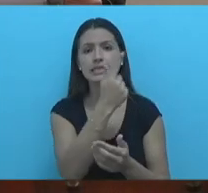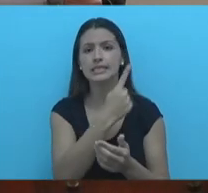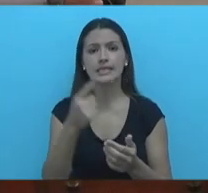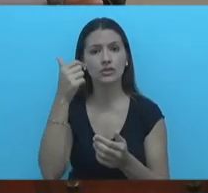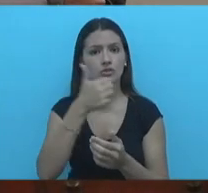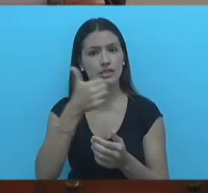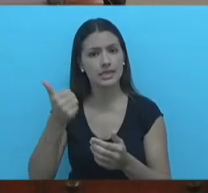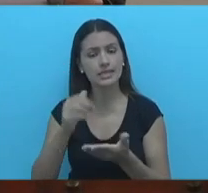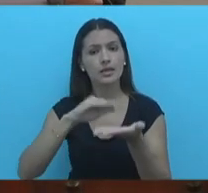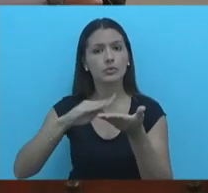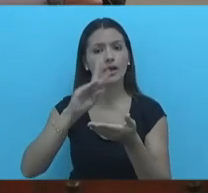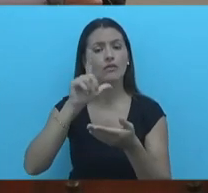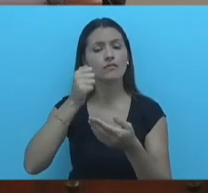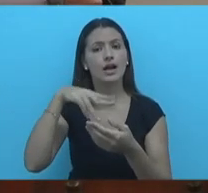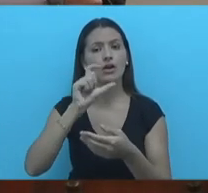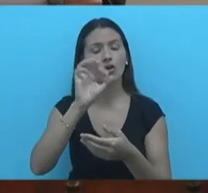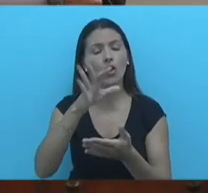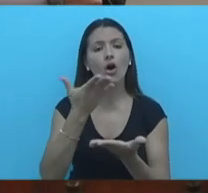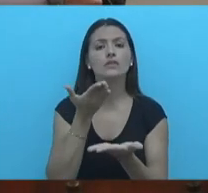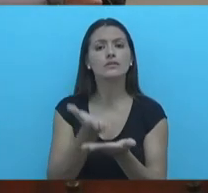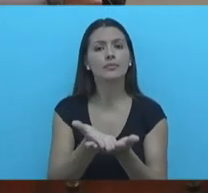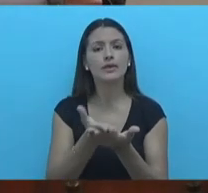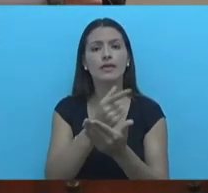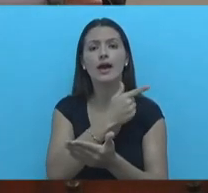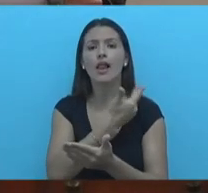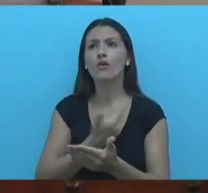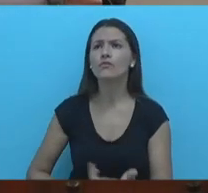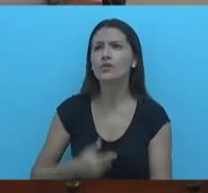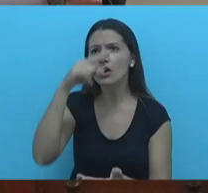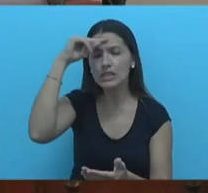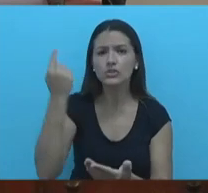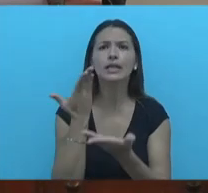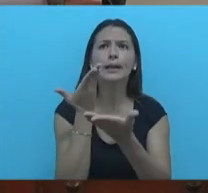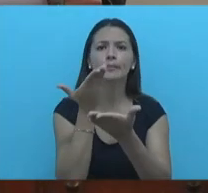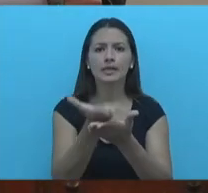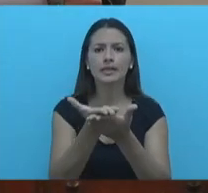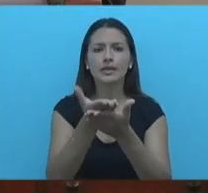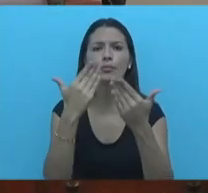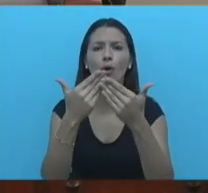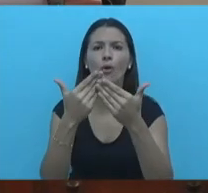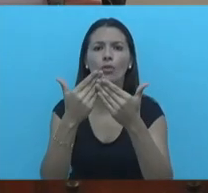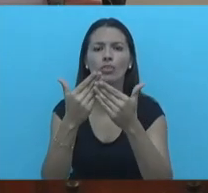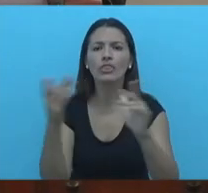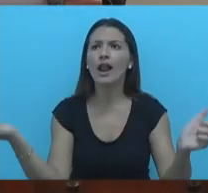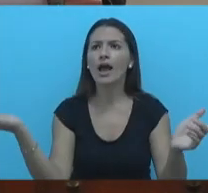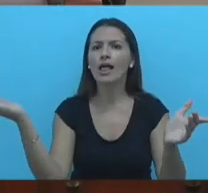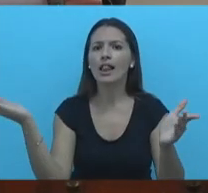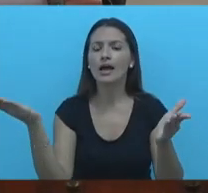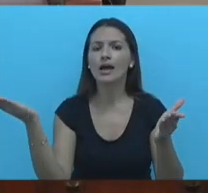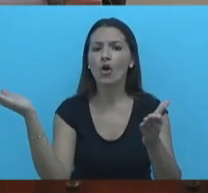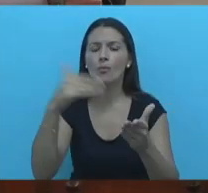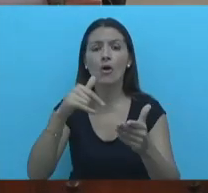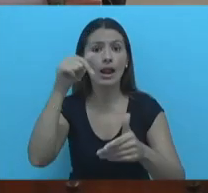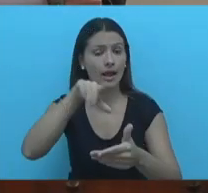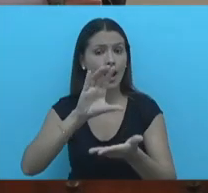34.166 del diputado Joaquín Blanco, por el cual se solicita al Gobierno Nacional disponga a convocar al Poder Ejecutivo a los fines de informar sobre